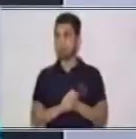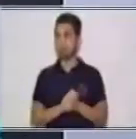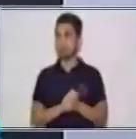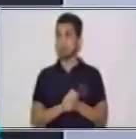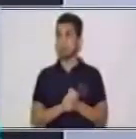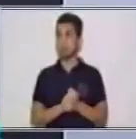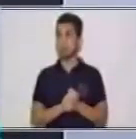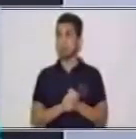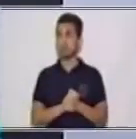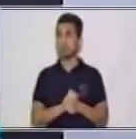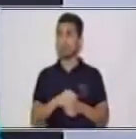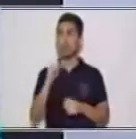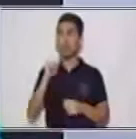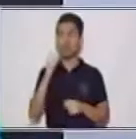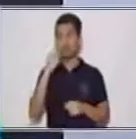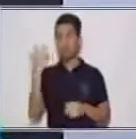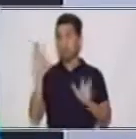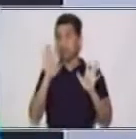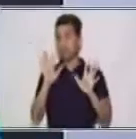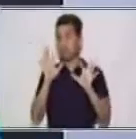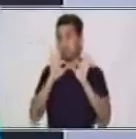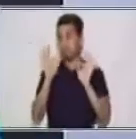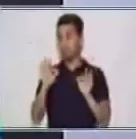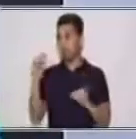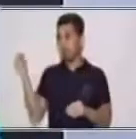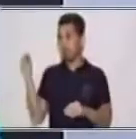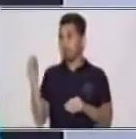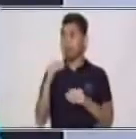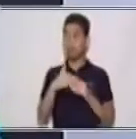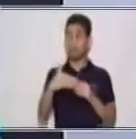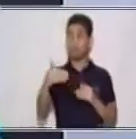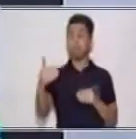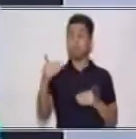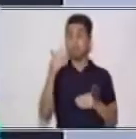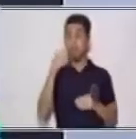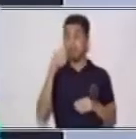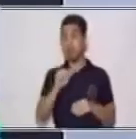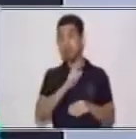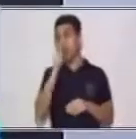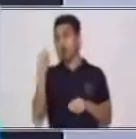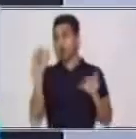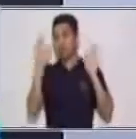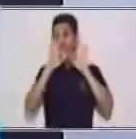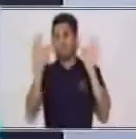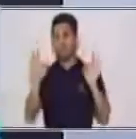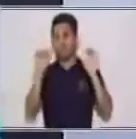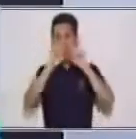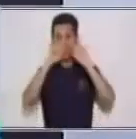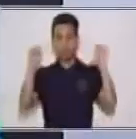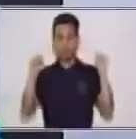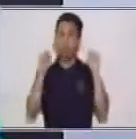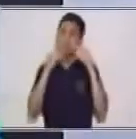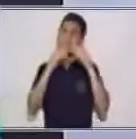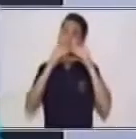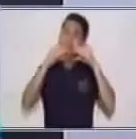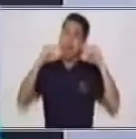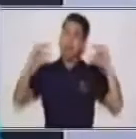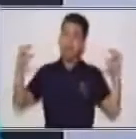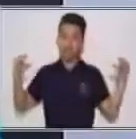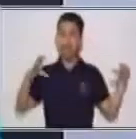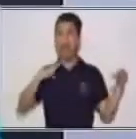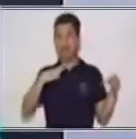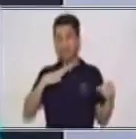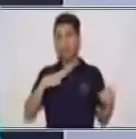en esta ocasión vamos a trabajarlo de esta forma. Cuando vayamos más adelante y veamos otro tipo de sistemas más grandes, porque sí los vamos a